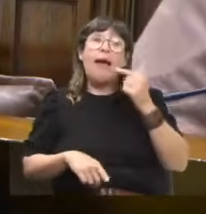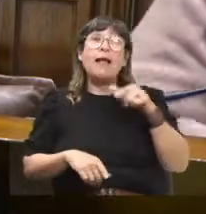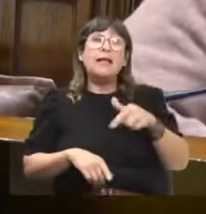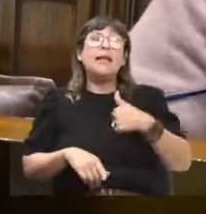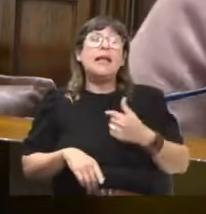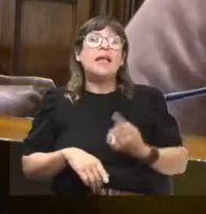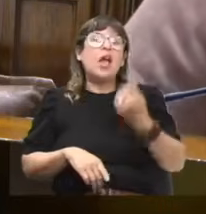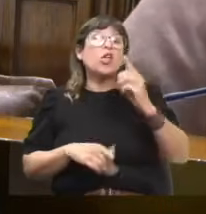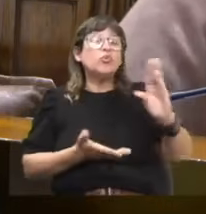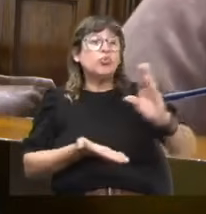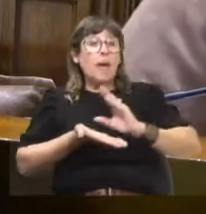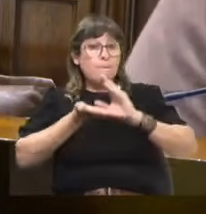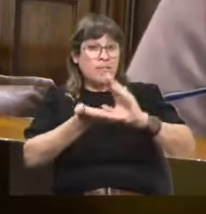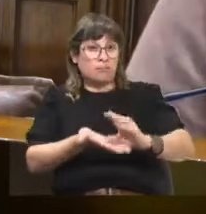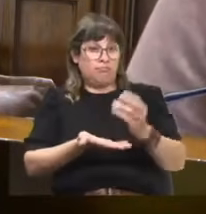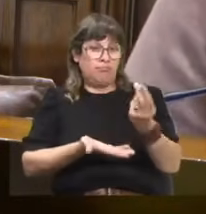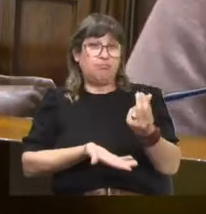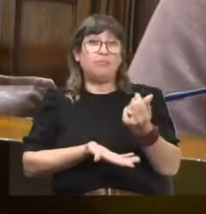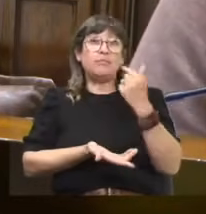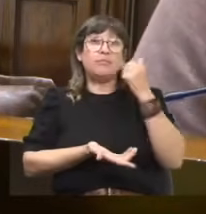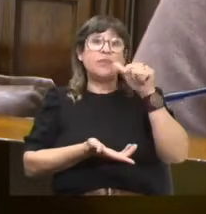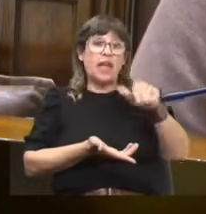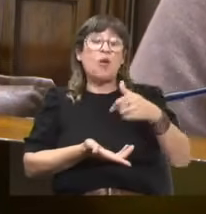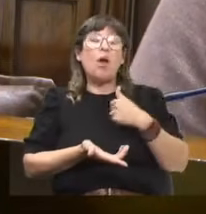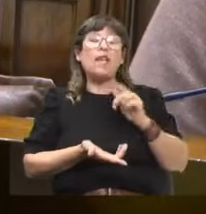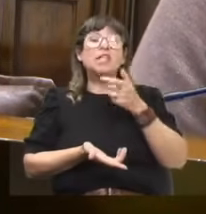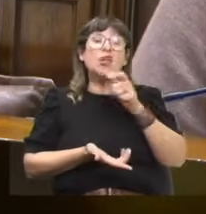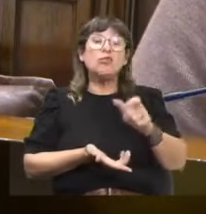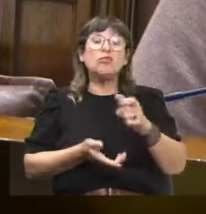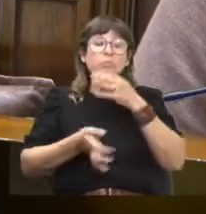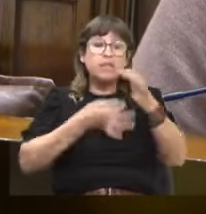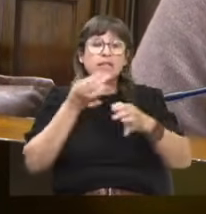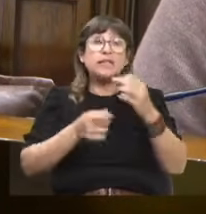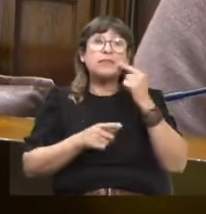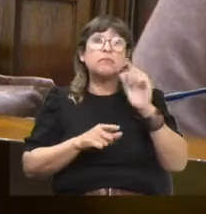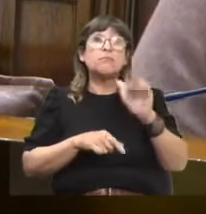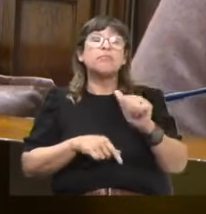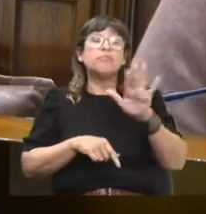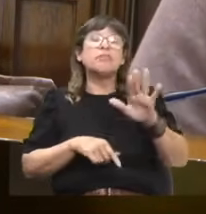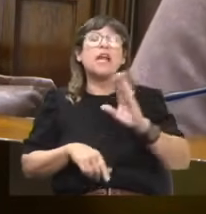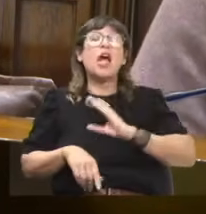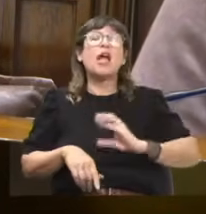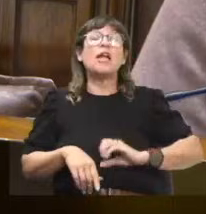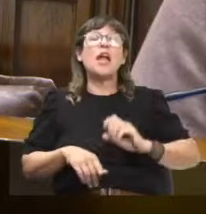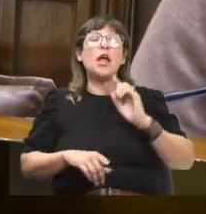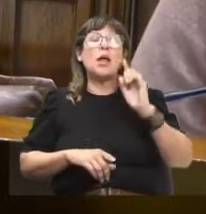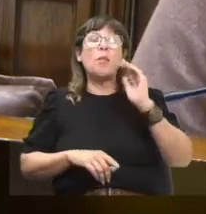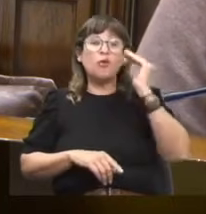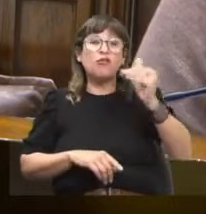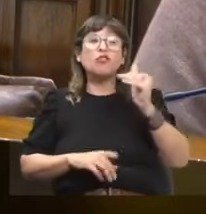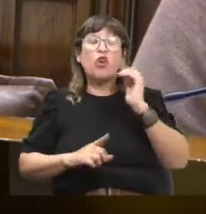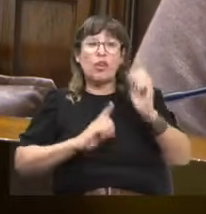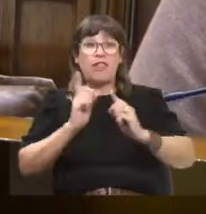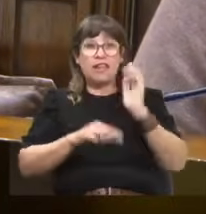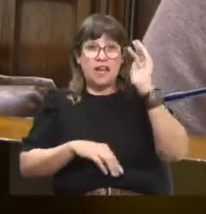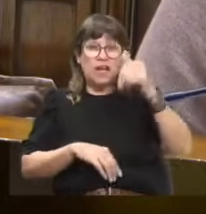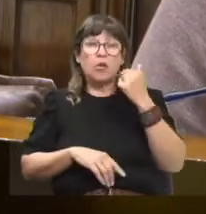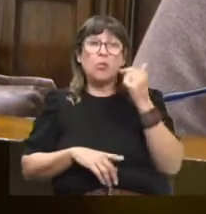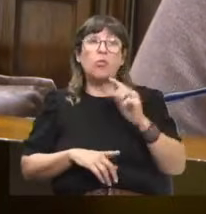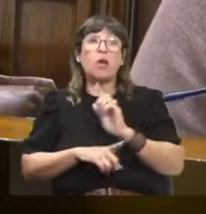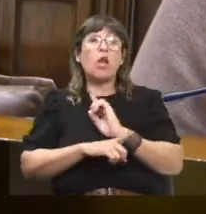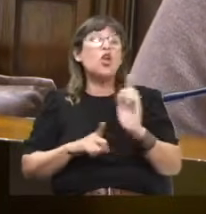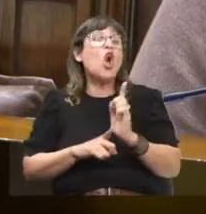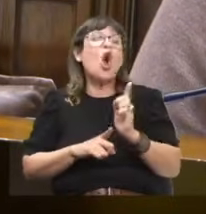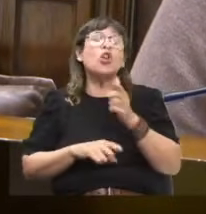una partida cuyo fundamento es el carácter docente de la UDELAR, no implicando